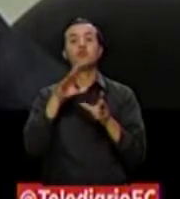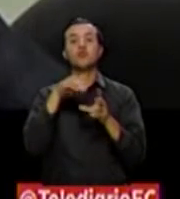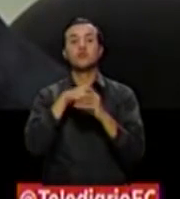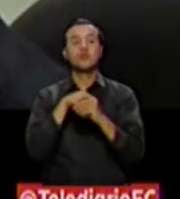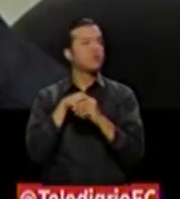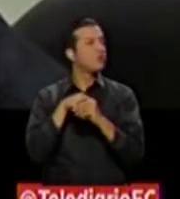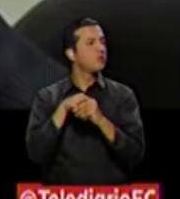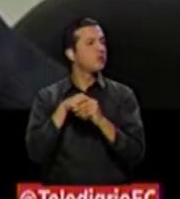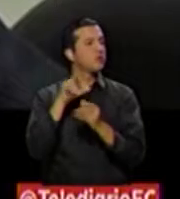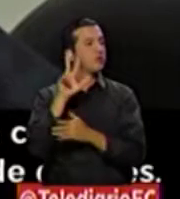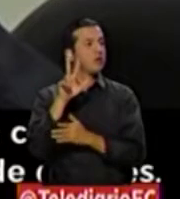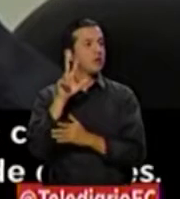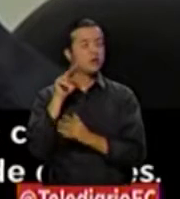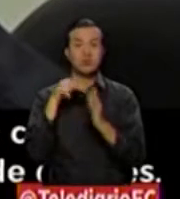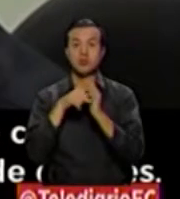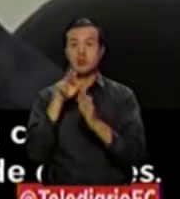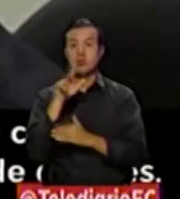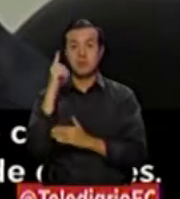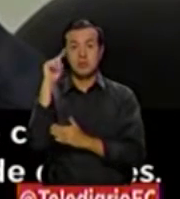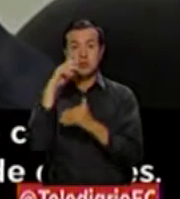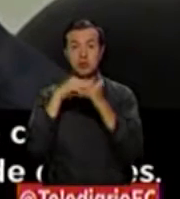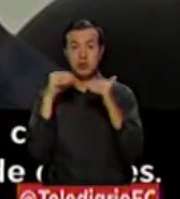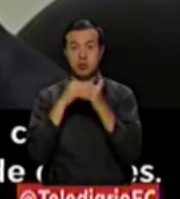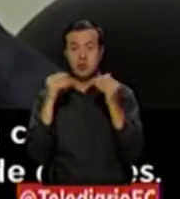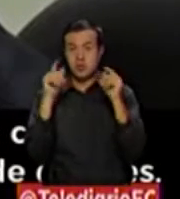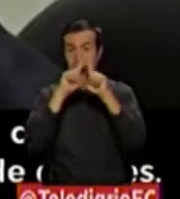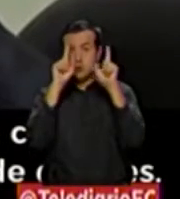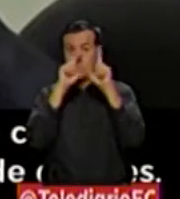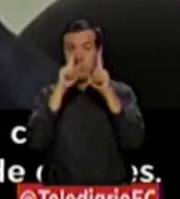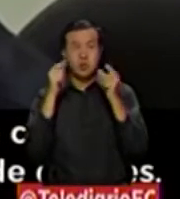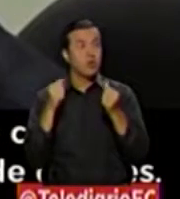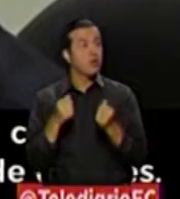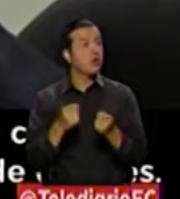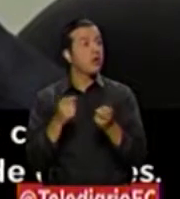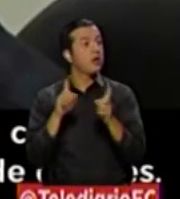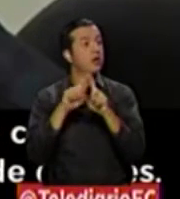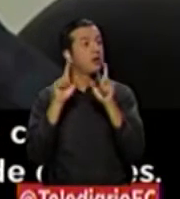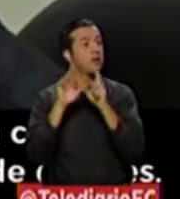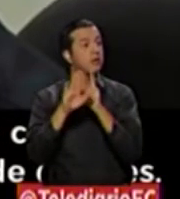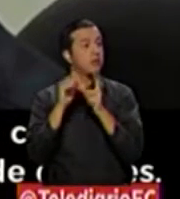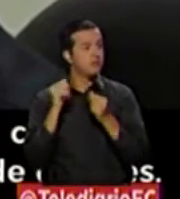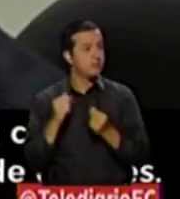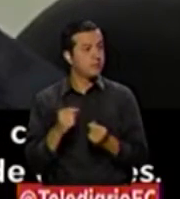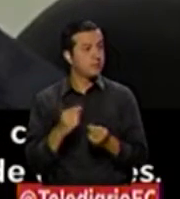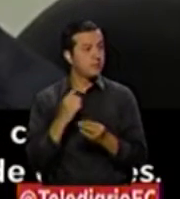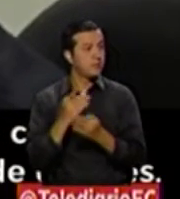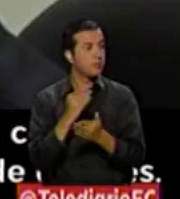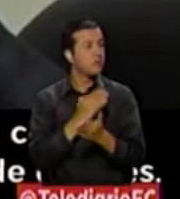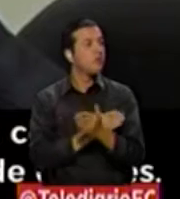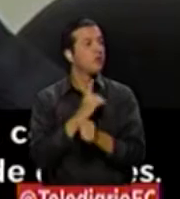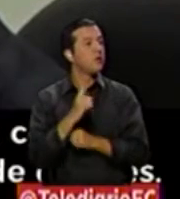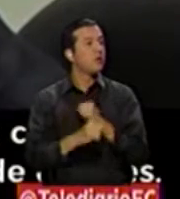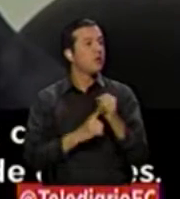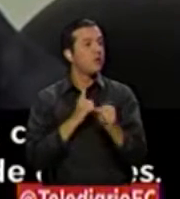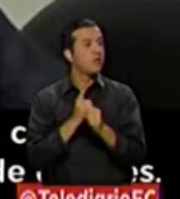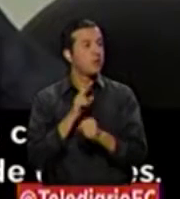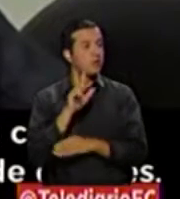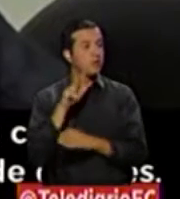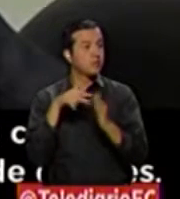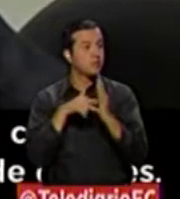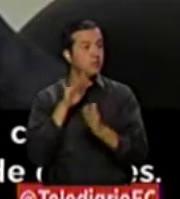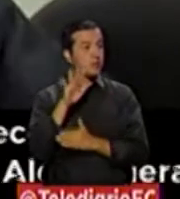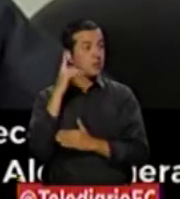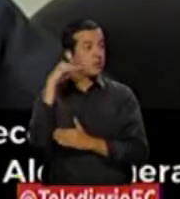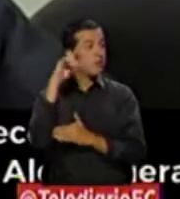milhão de dólares, evitar represálias contra a companhia, como aconteceu no passado, de 3,5 milhões